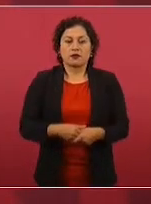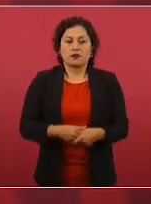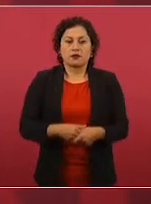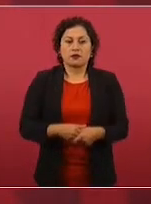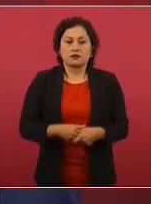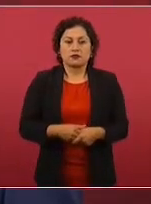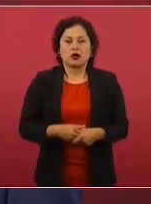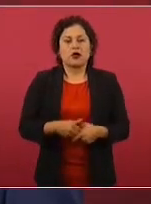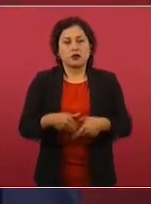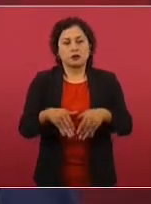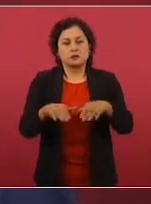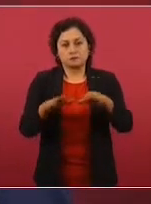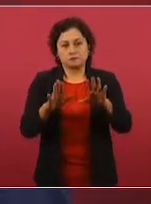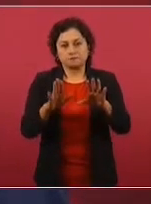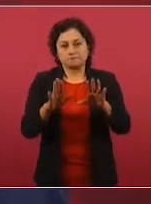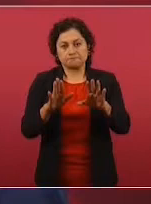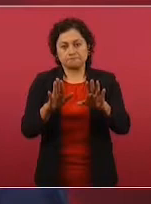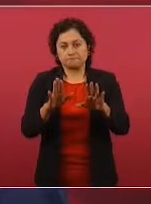entonces sí